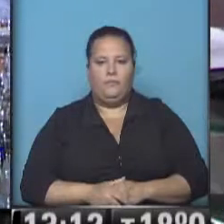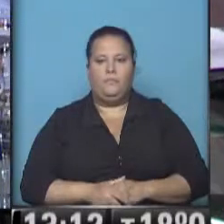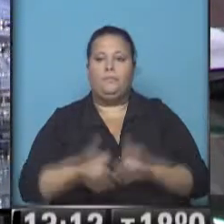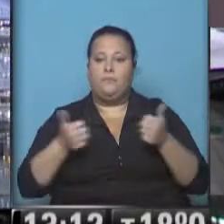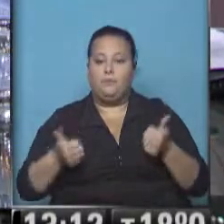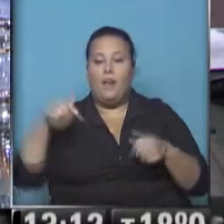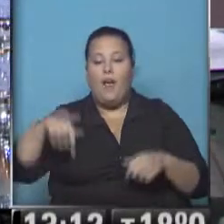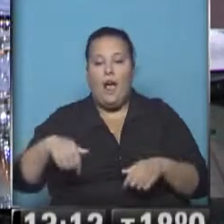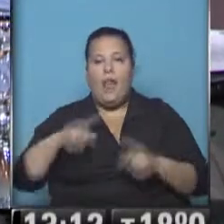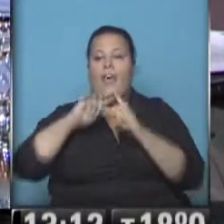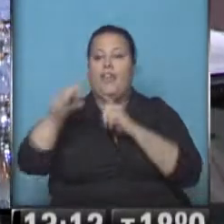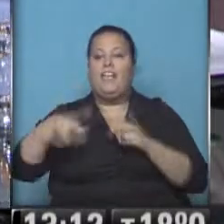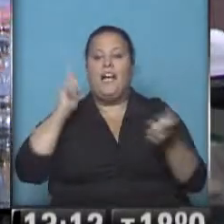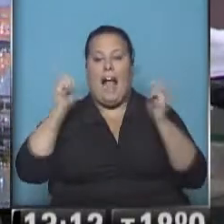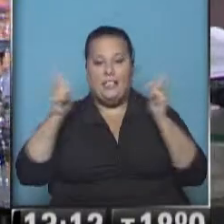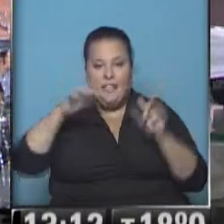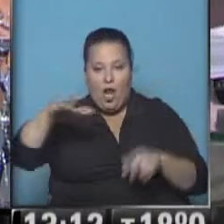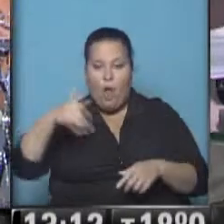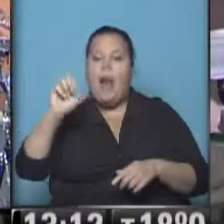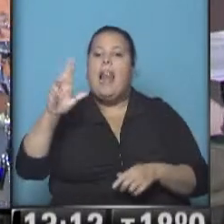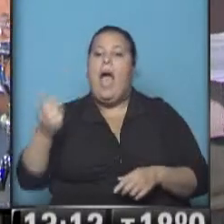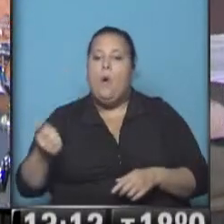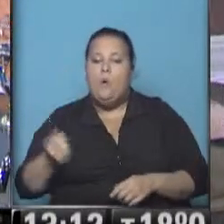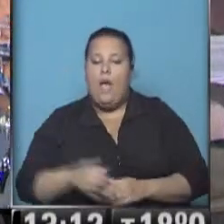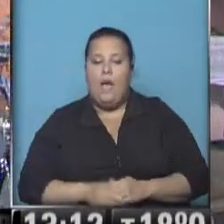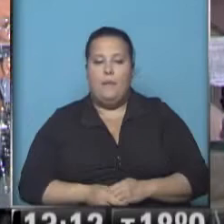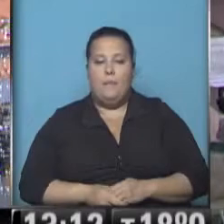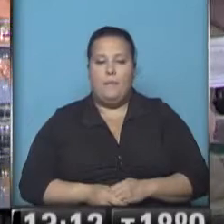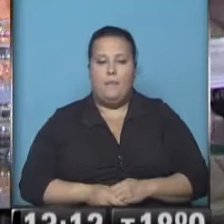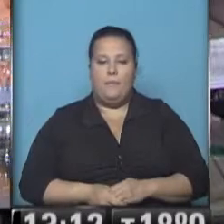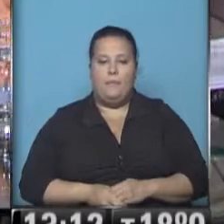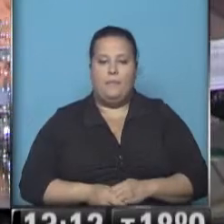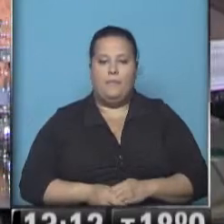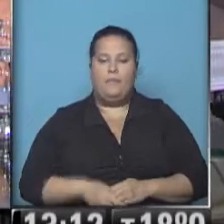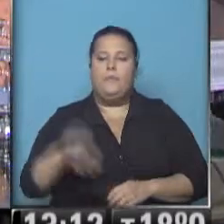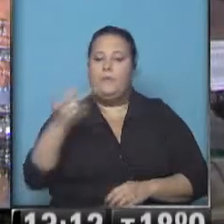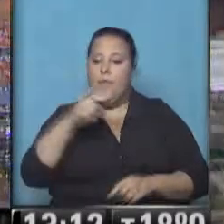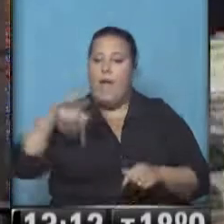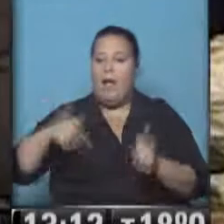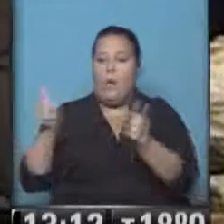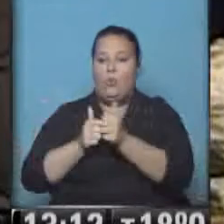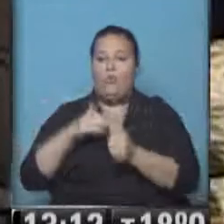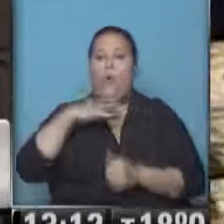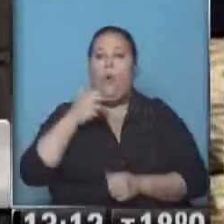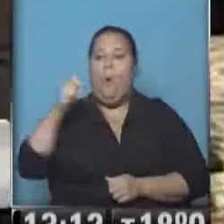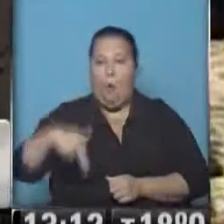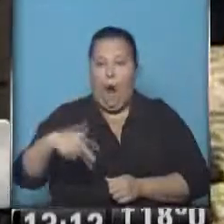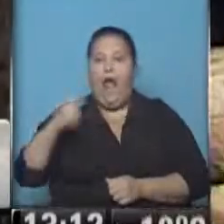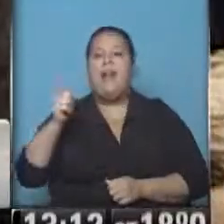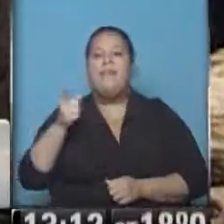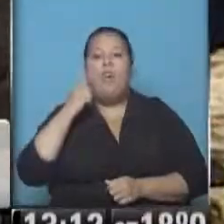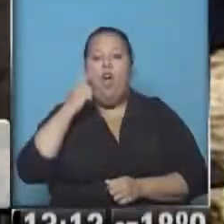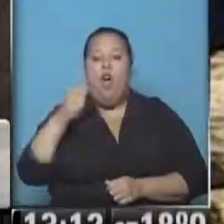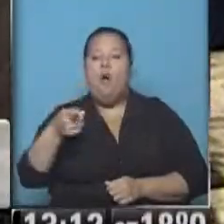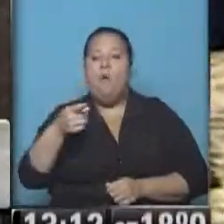Muy bien, nos vamos a ir una vez más en vivo a Isidro Casanova. Laura, te escuchamos. Roberto Agustín, aquí estamos con Juan Irrazábal, la persona, el